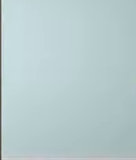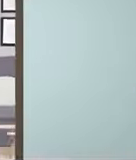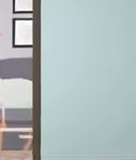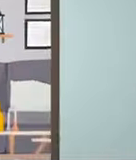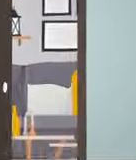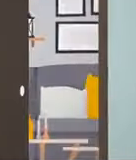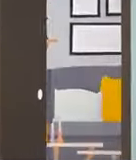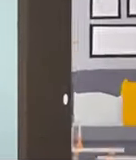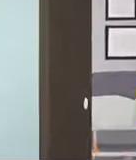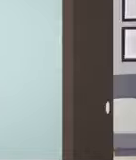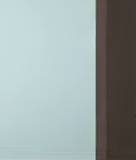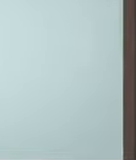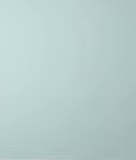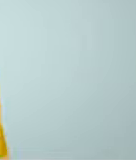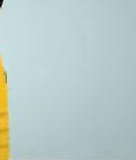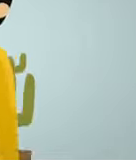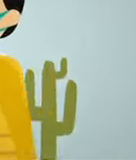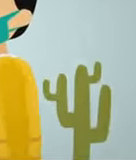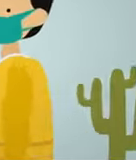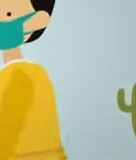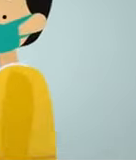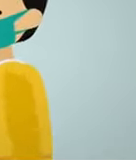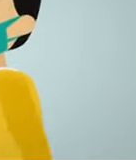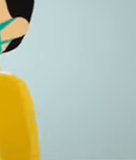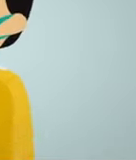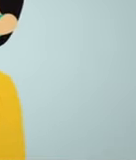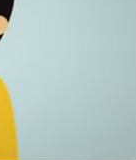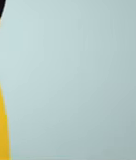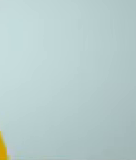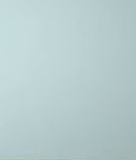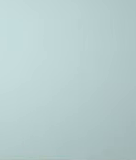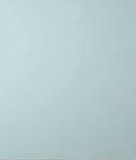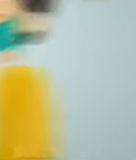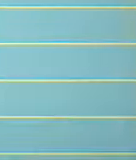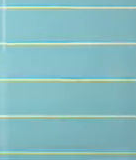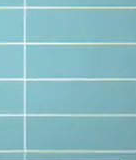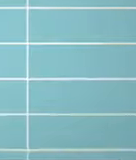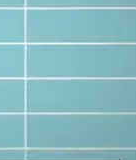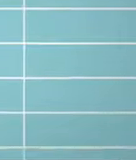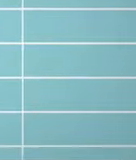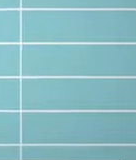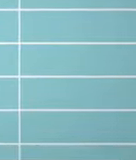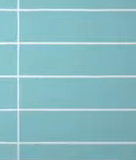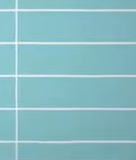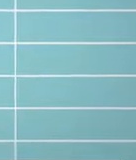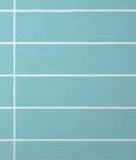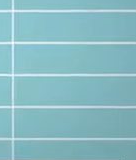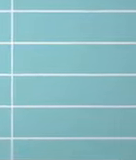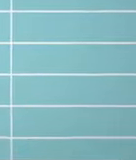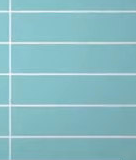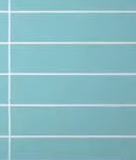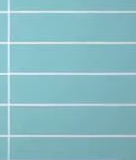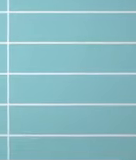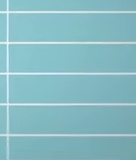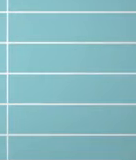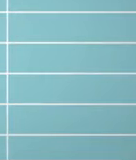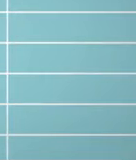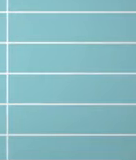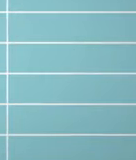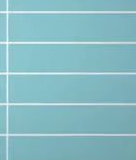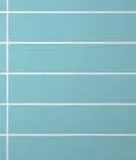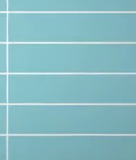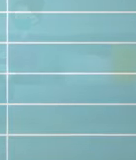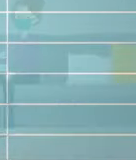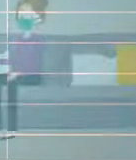Si la persona en aislamiento necesita ir a zonas comunes de la casa, deberá utilizar una mascarilla y lavarse las manos al salir de la